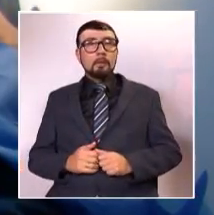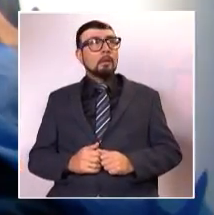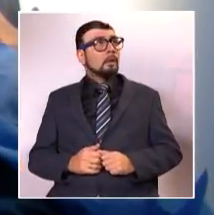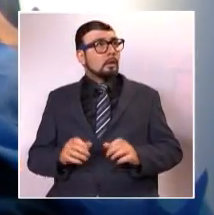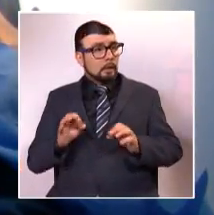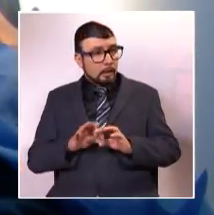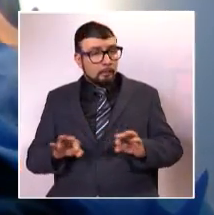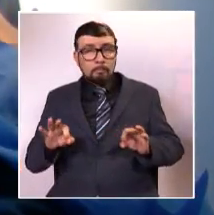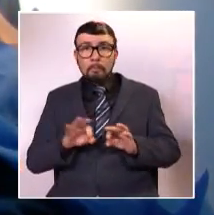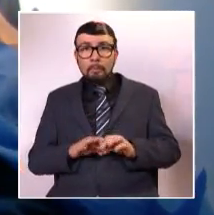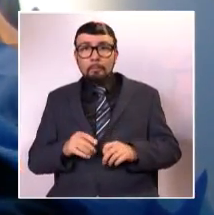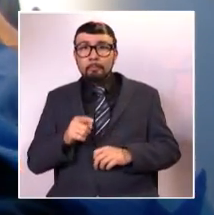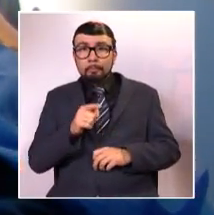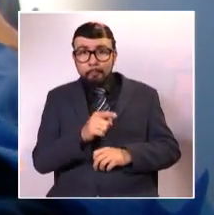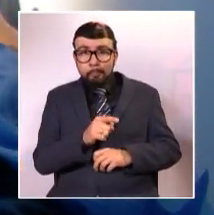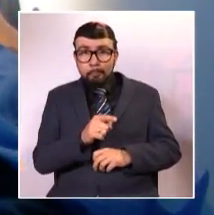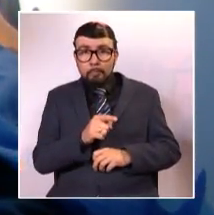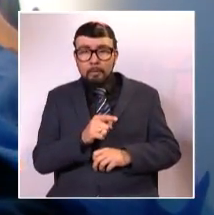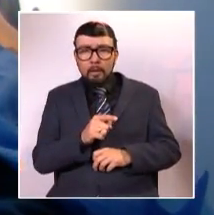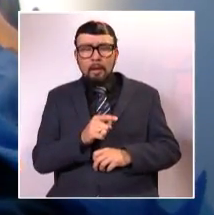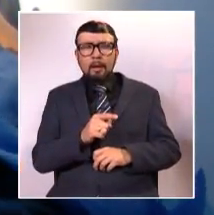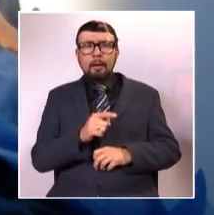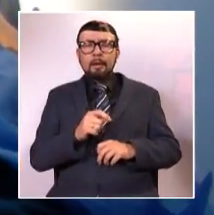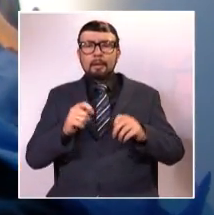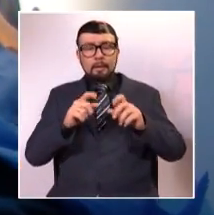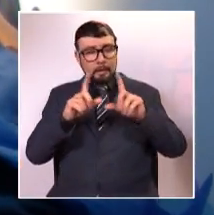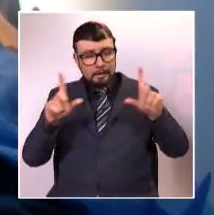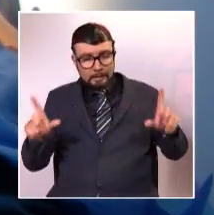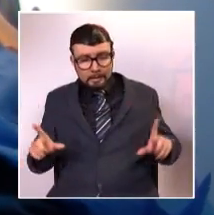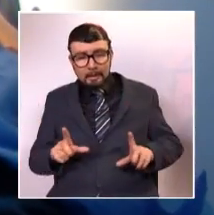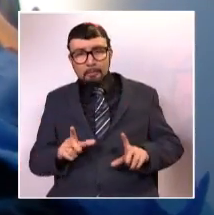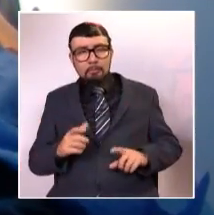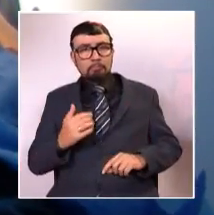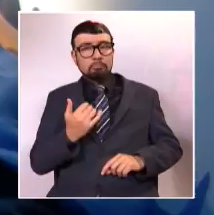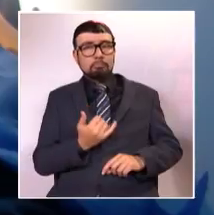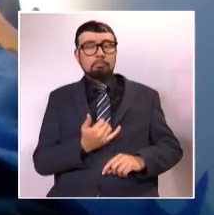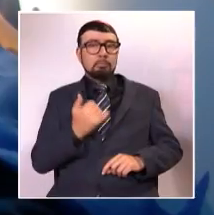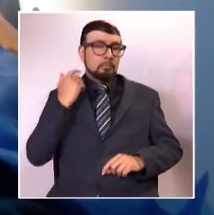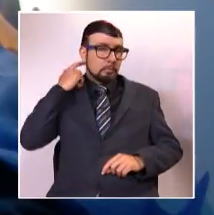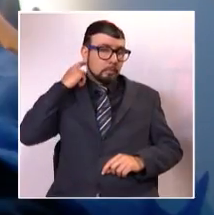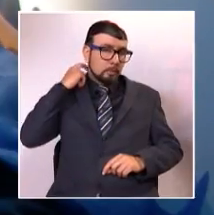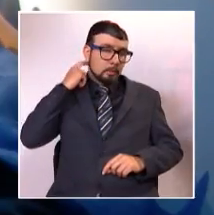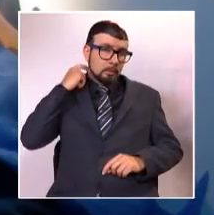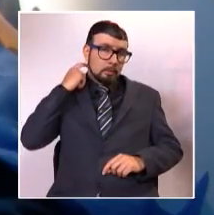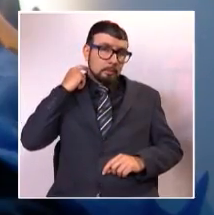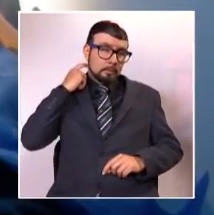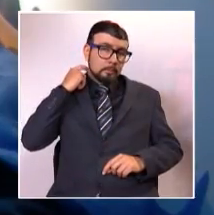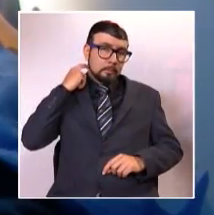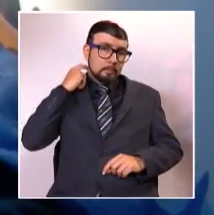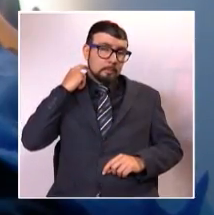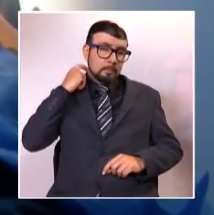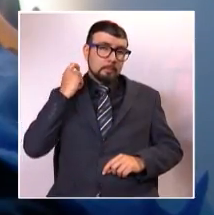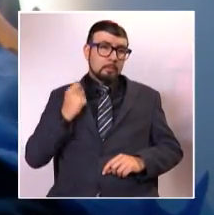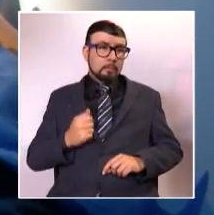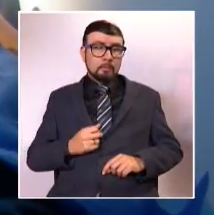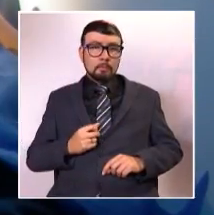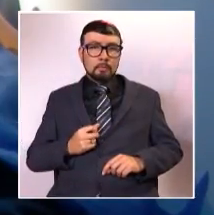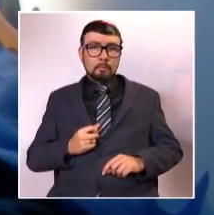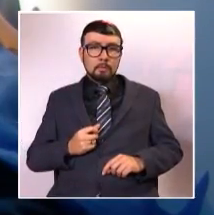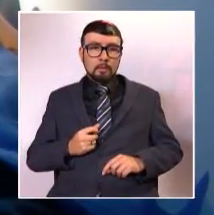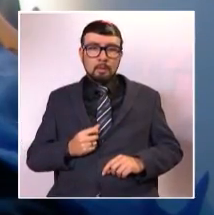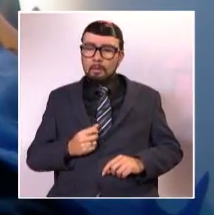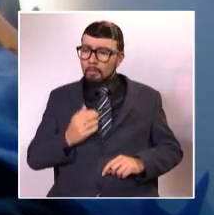es que realmente no se manda un estudio, de no ser que se tenga un